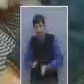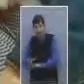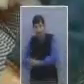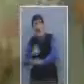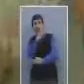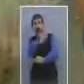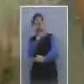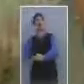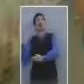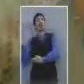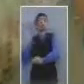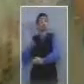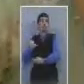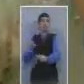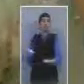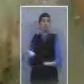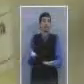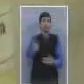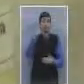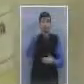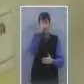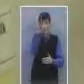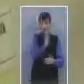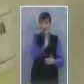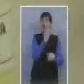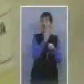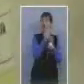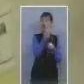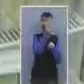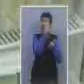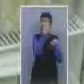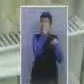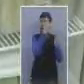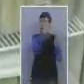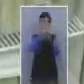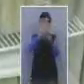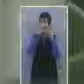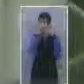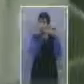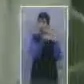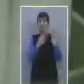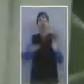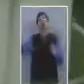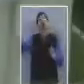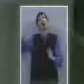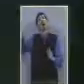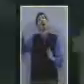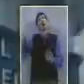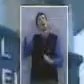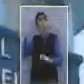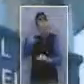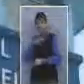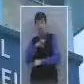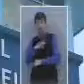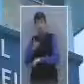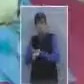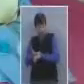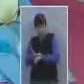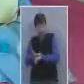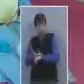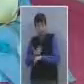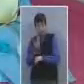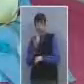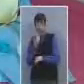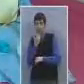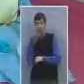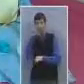Brasil incluso hay más de 200. En Chile existieron hasta 1988, pero el miedo a la transmisión de infecciones y del virus del